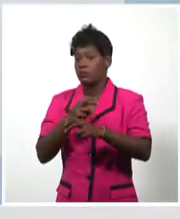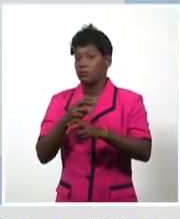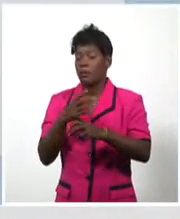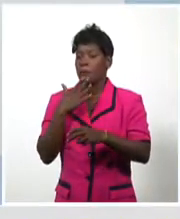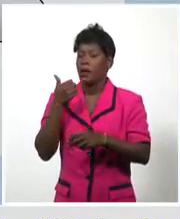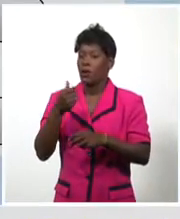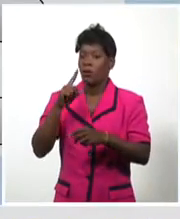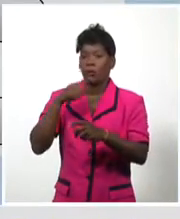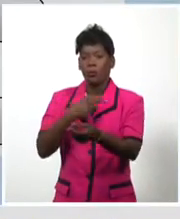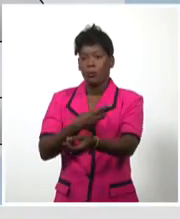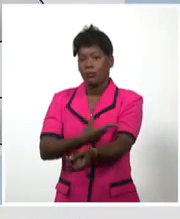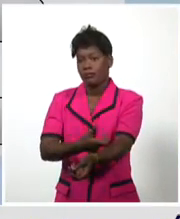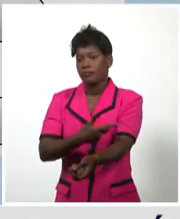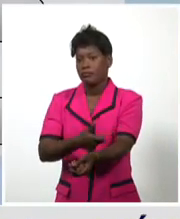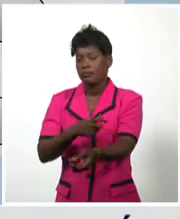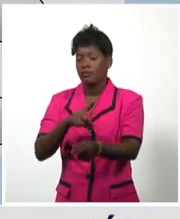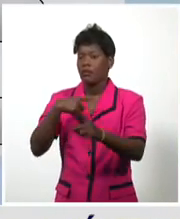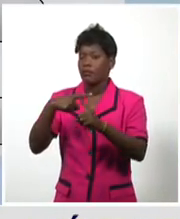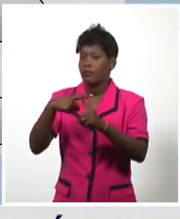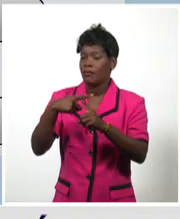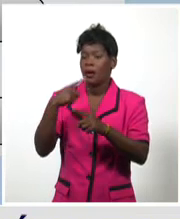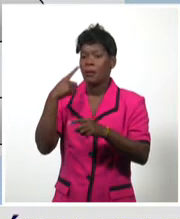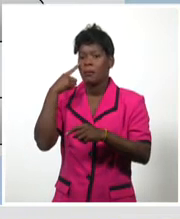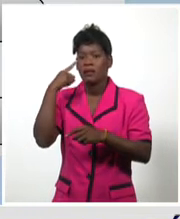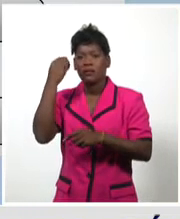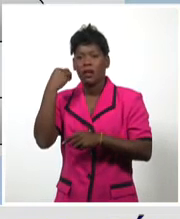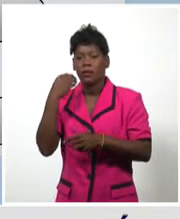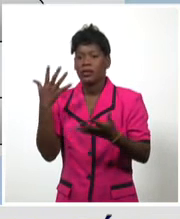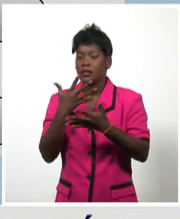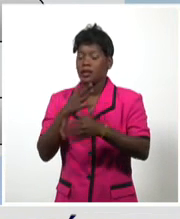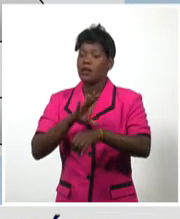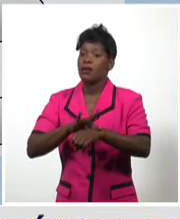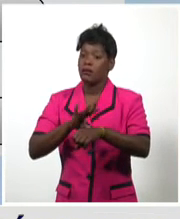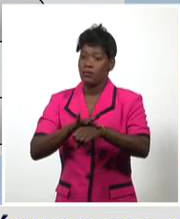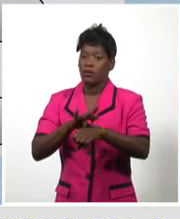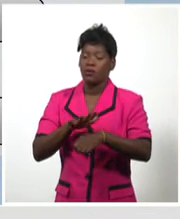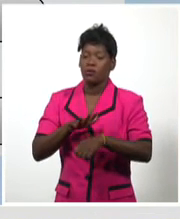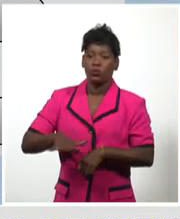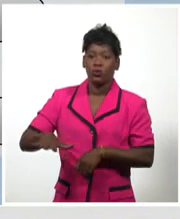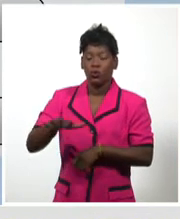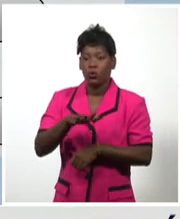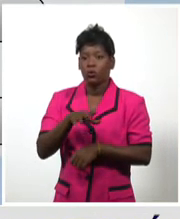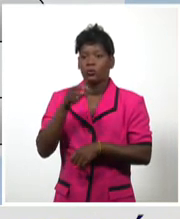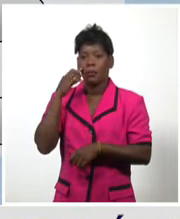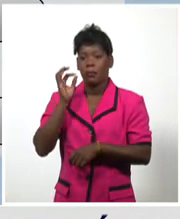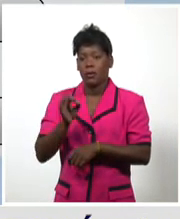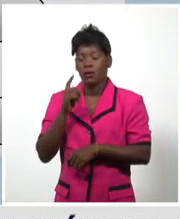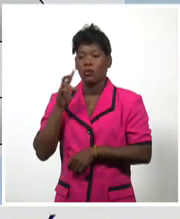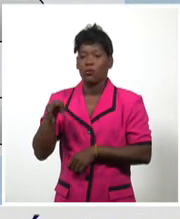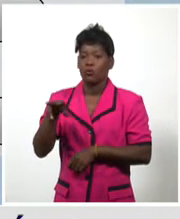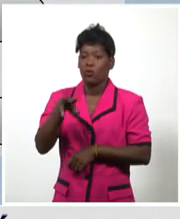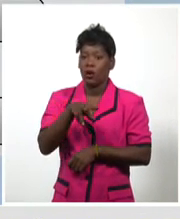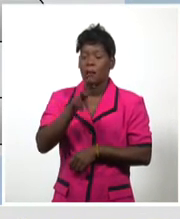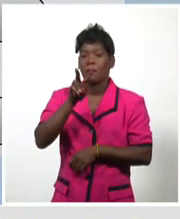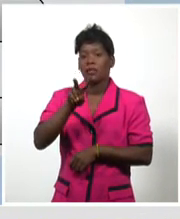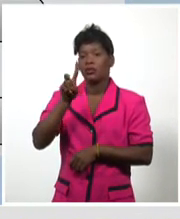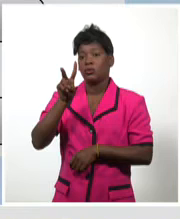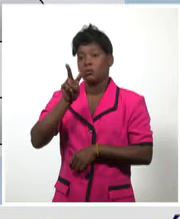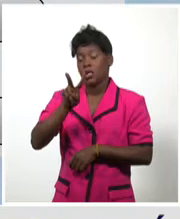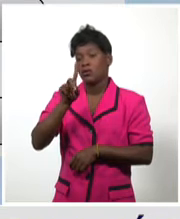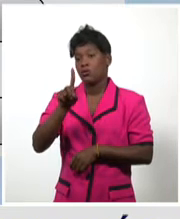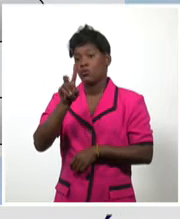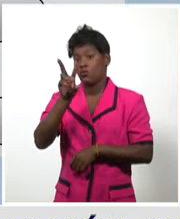amigos, mucho mejor porque se puede ampliar el diapasón de diagnóstico de esta enfermedad. 21 nuevos casos positivos